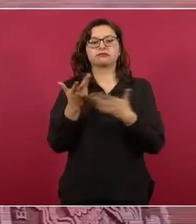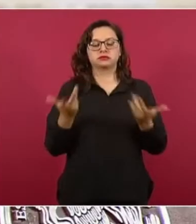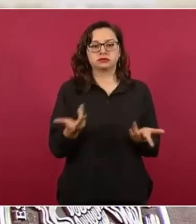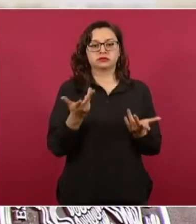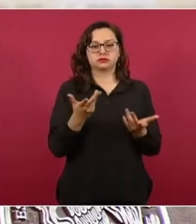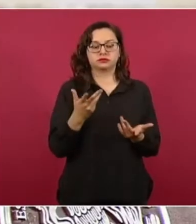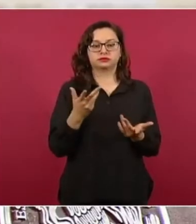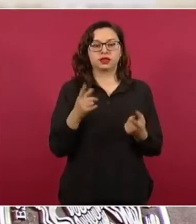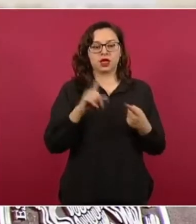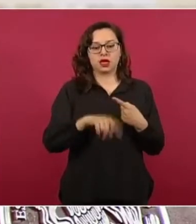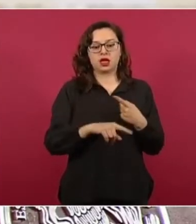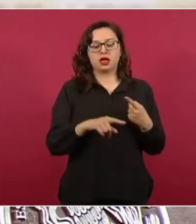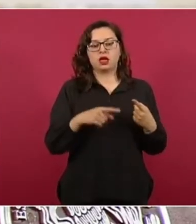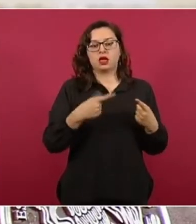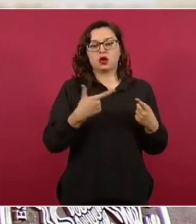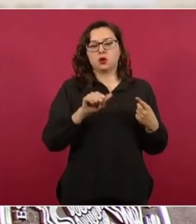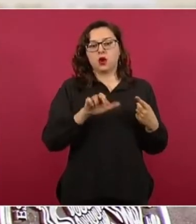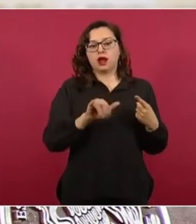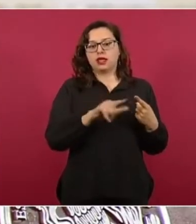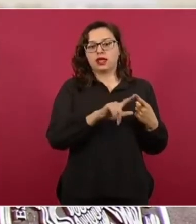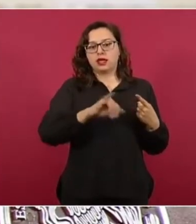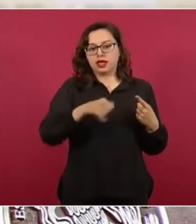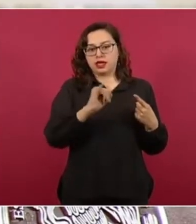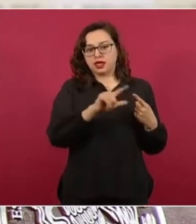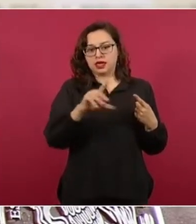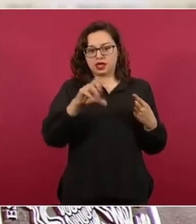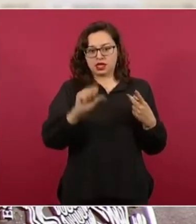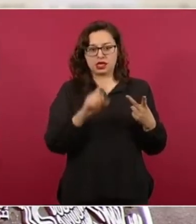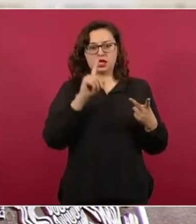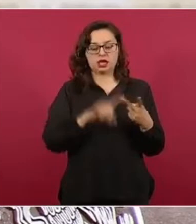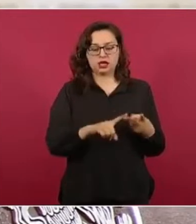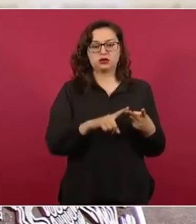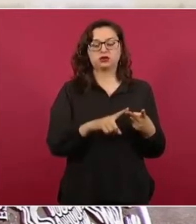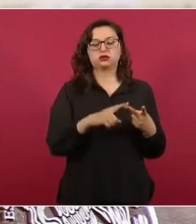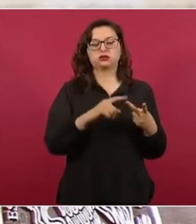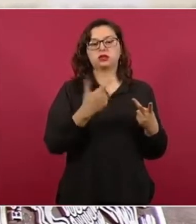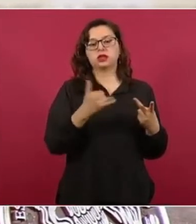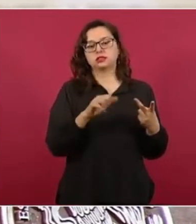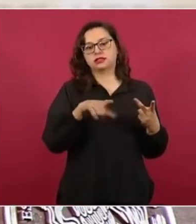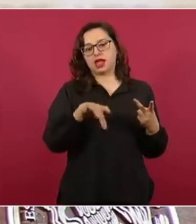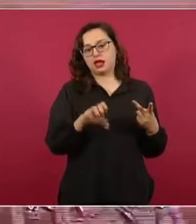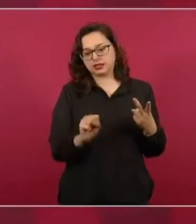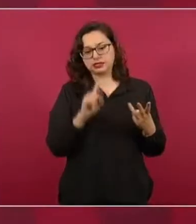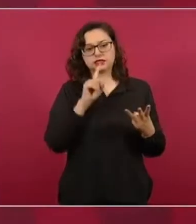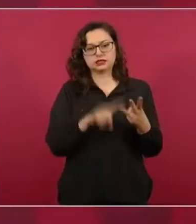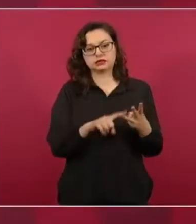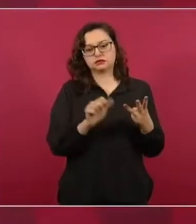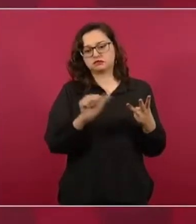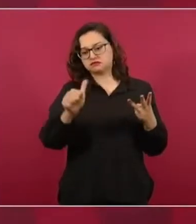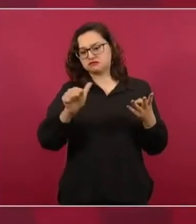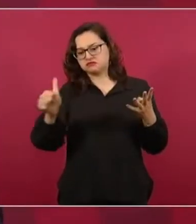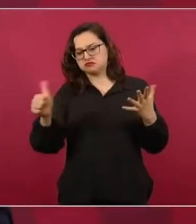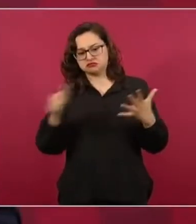vamos a los pueblos yaquis, vamos de nuevo con los Seris, y vamos a Yécora